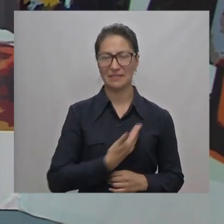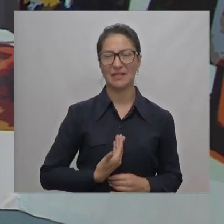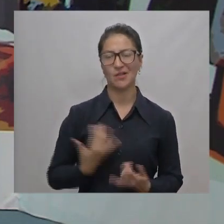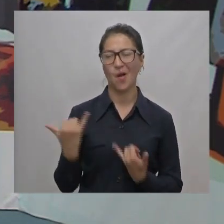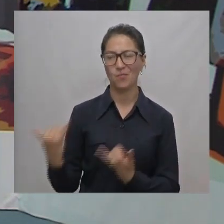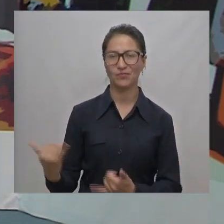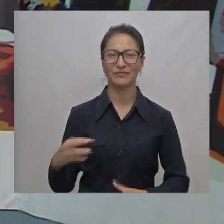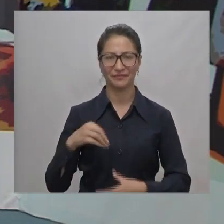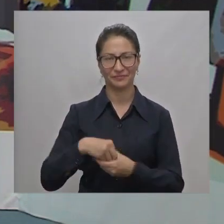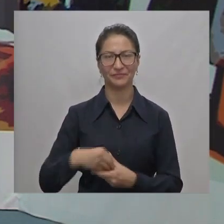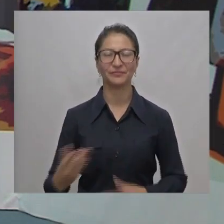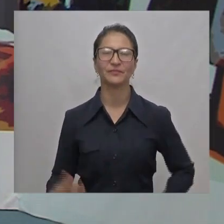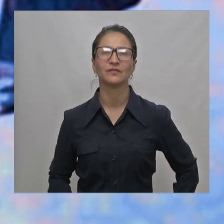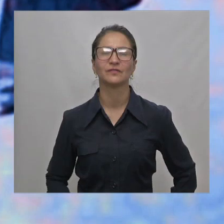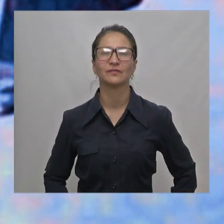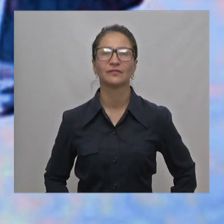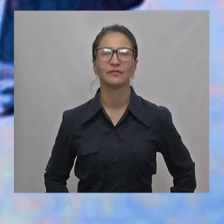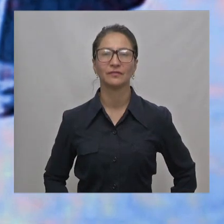colombianos, Juan Manuel Santos.